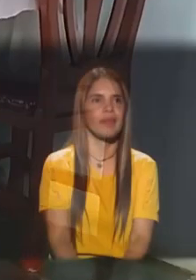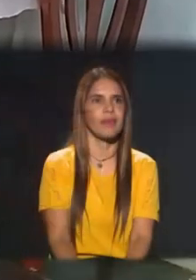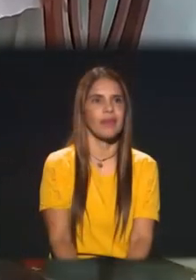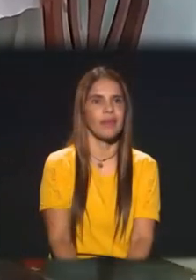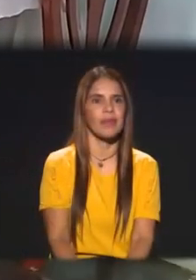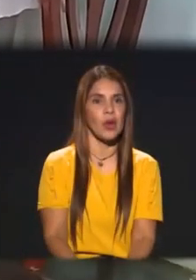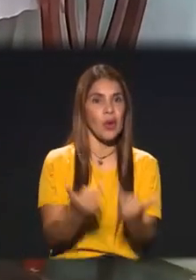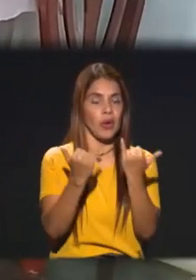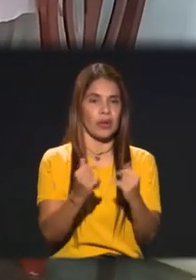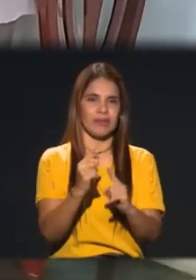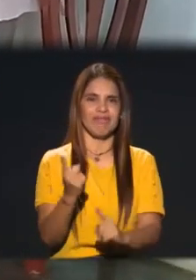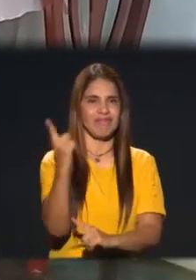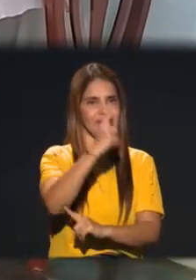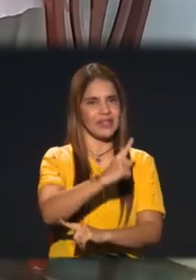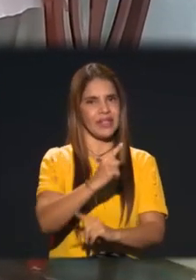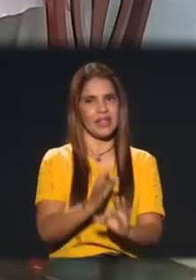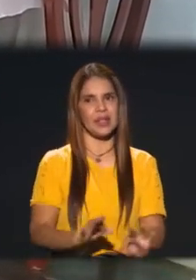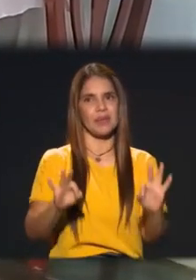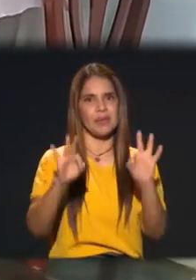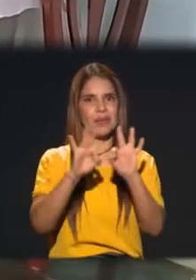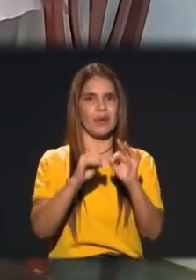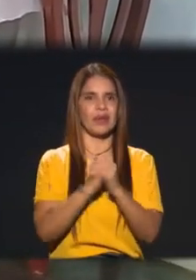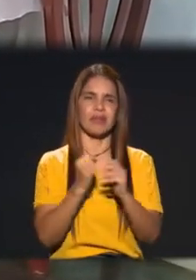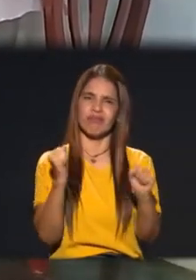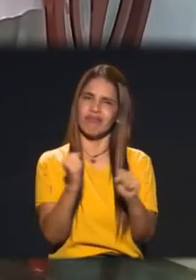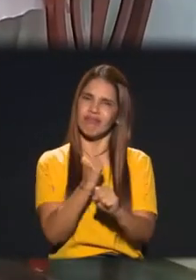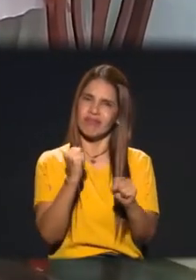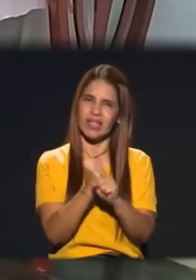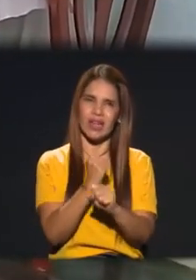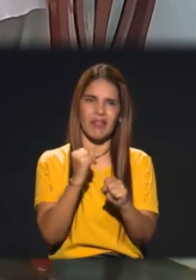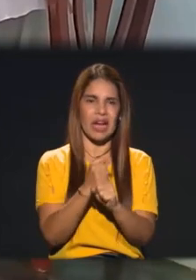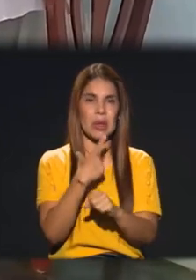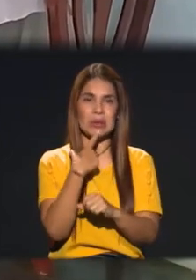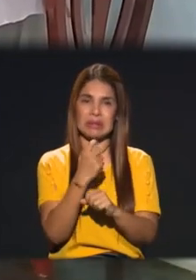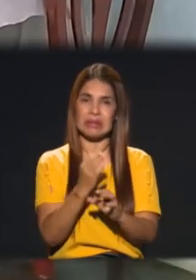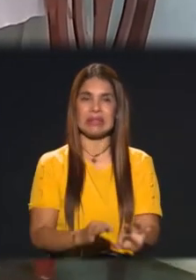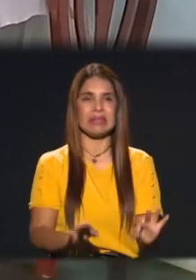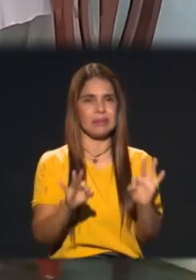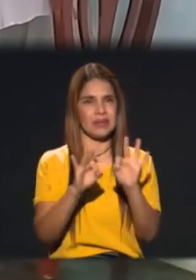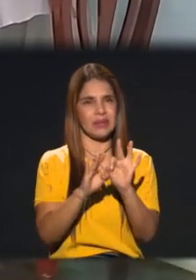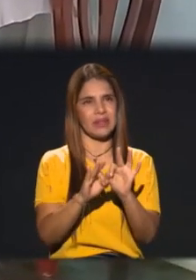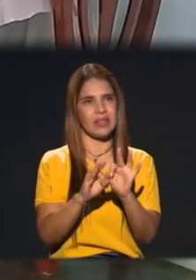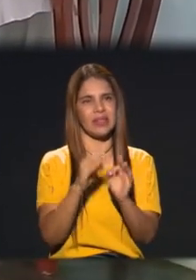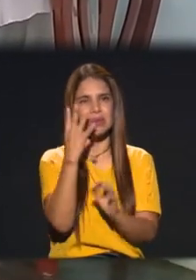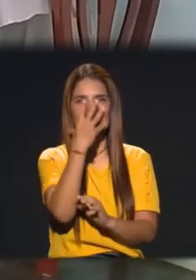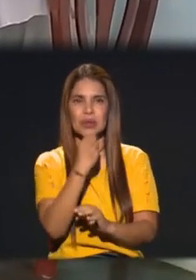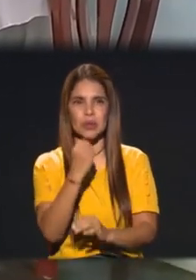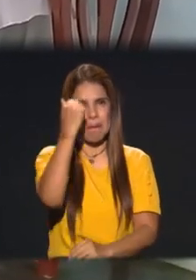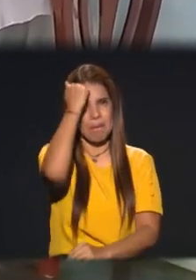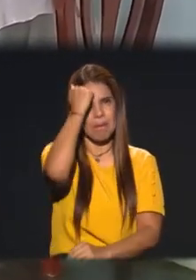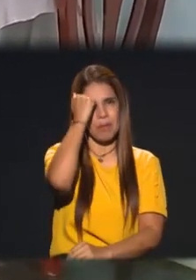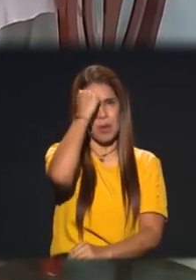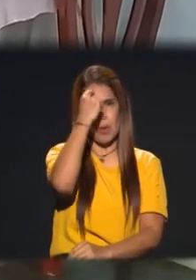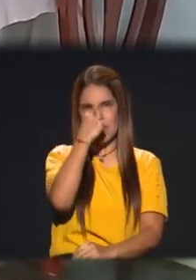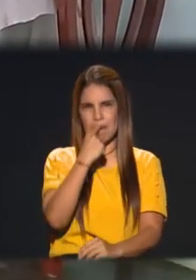Hoy es un día muy importante porque conmemoramos una de las labores más duras, pero una de las más bellas. Porque ser profe,